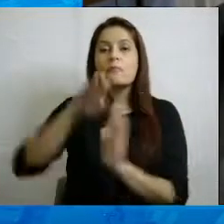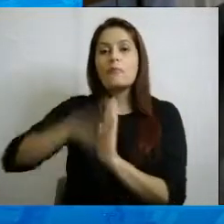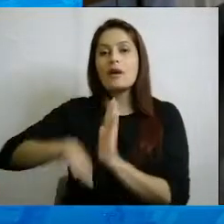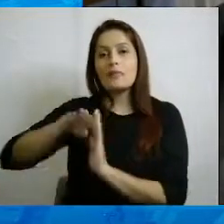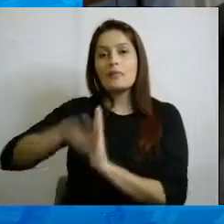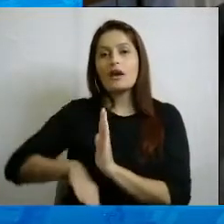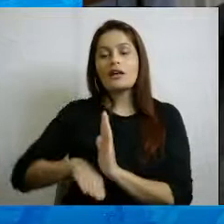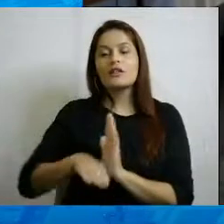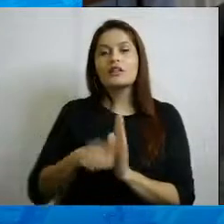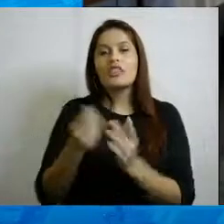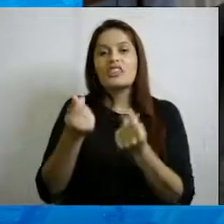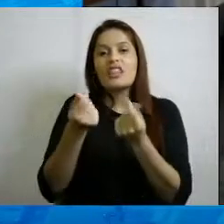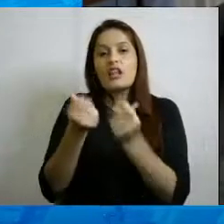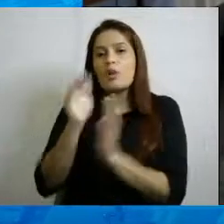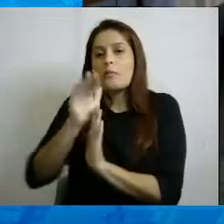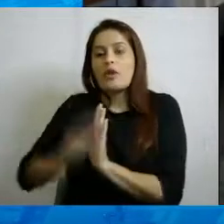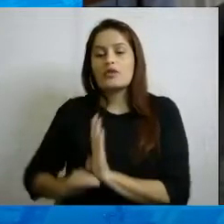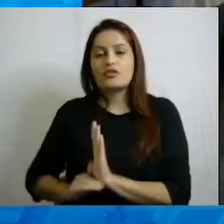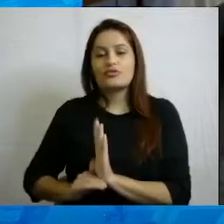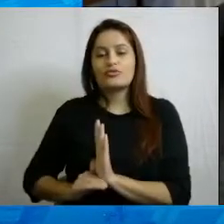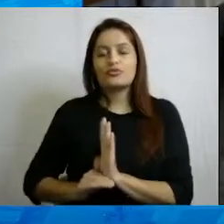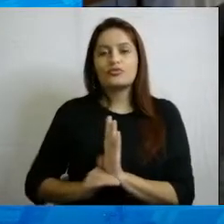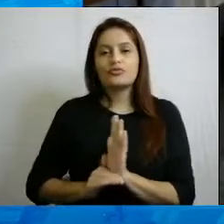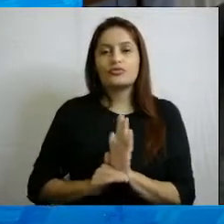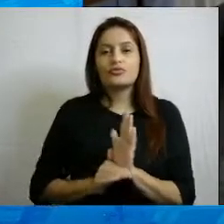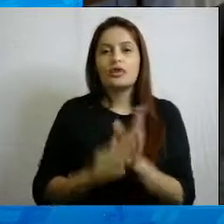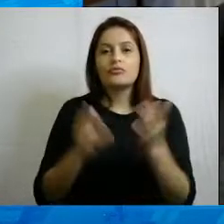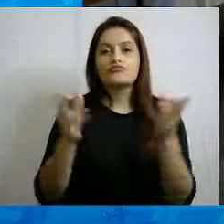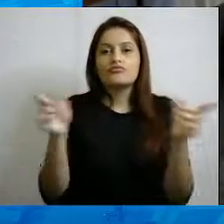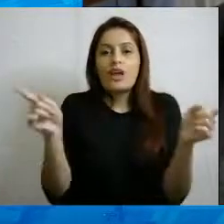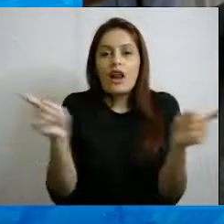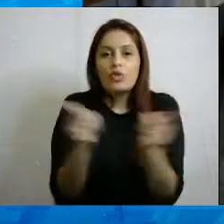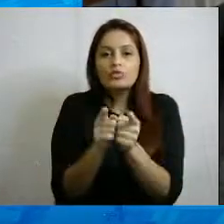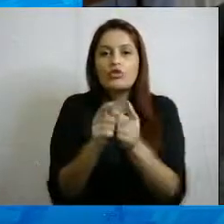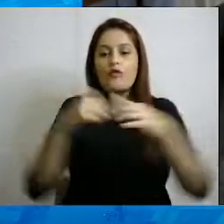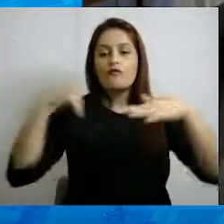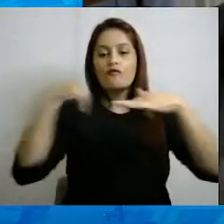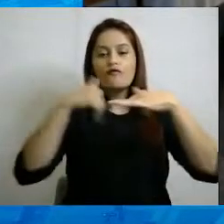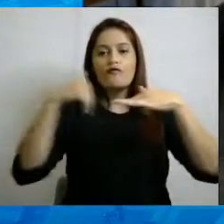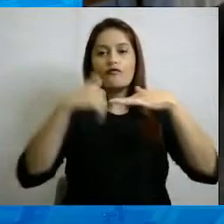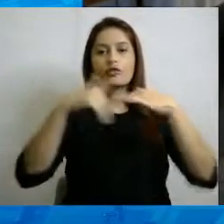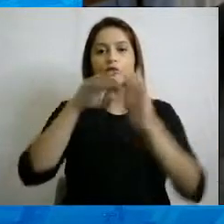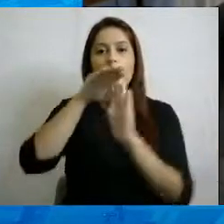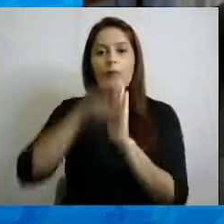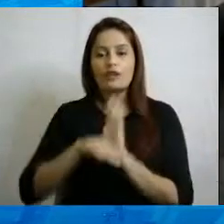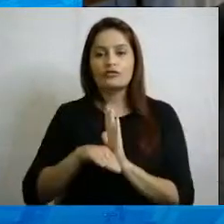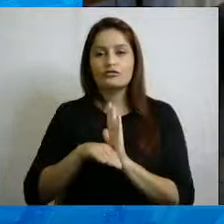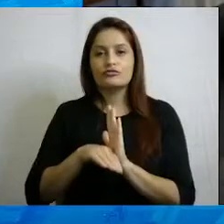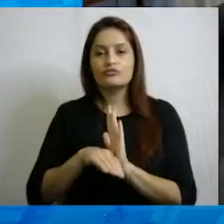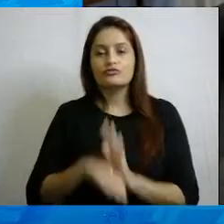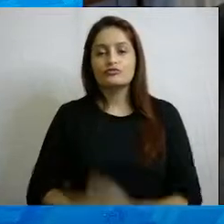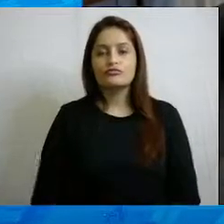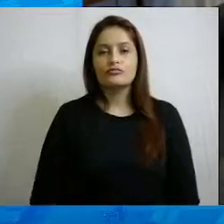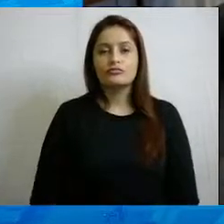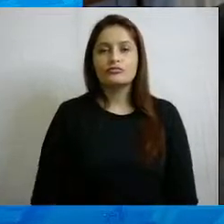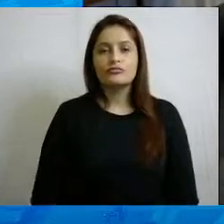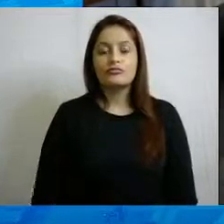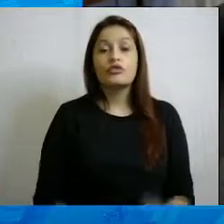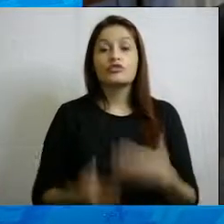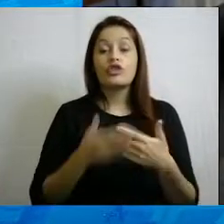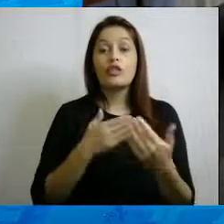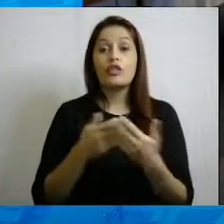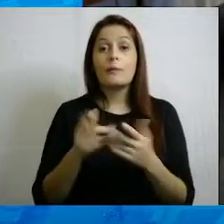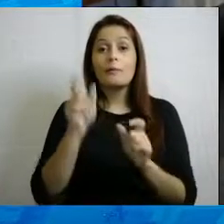forma notoria con las reducciones en los flujos de buses al ingreso del recinto, en donde